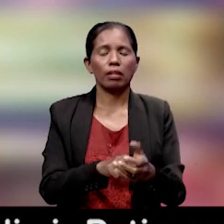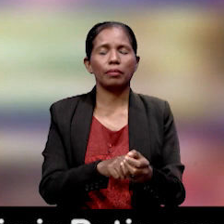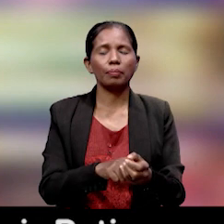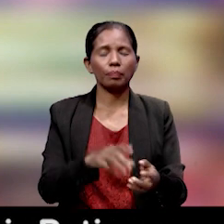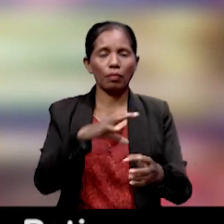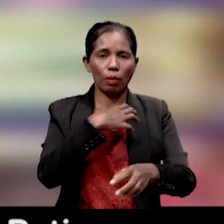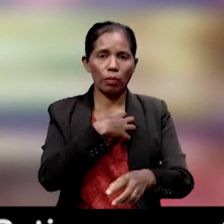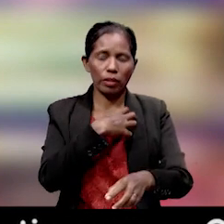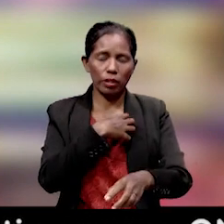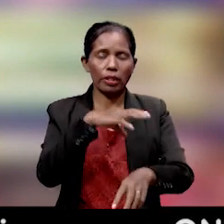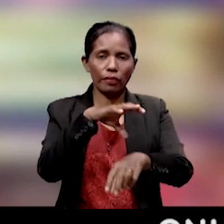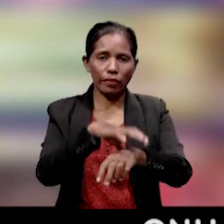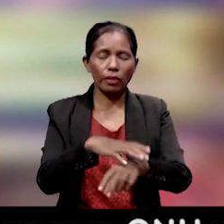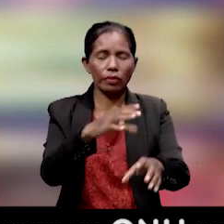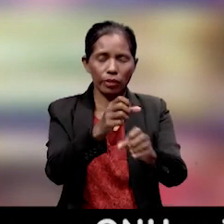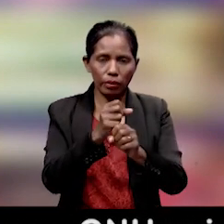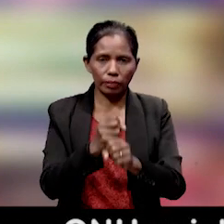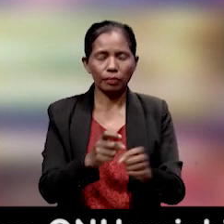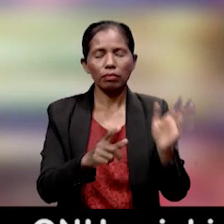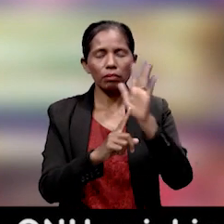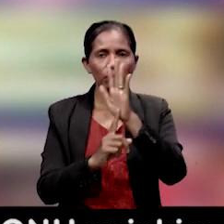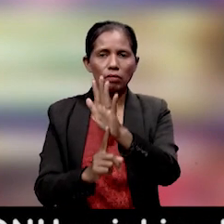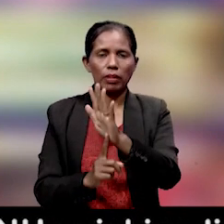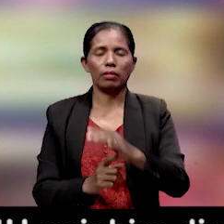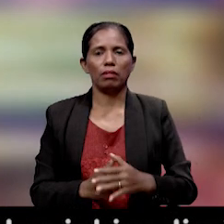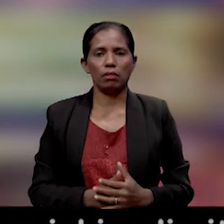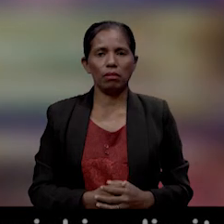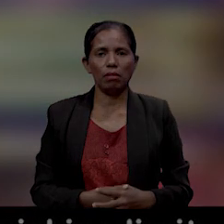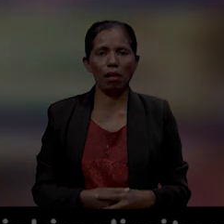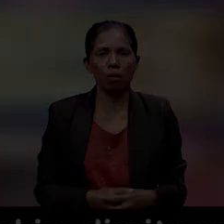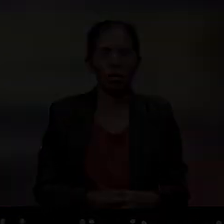ona hanesan evidensia ho di reforsa proses investigasaun. Napoleon Xavier Clementino Maya, GMN.